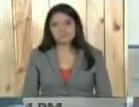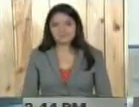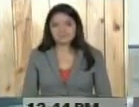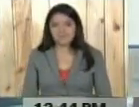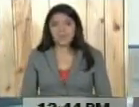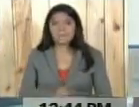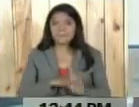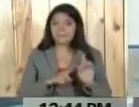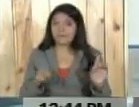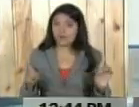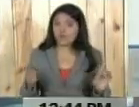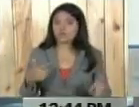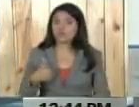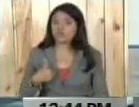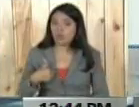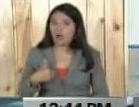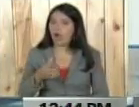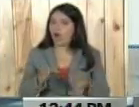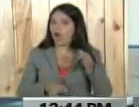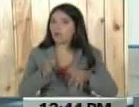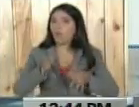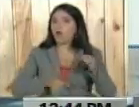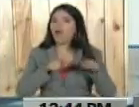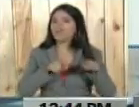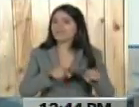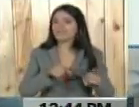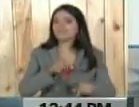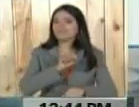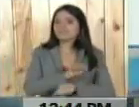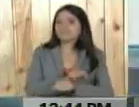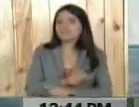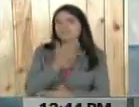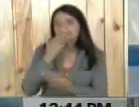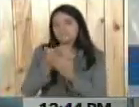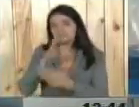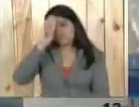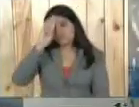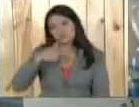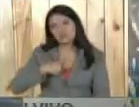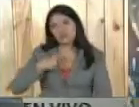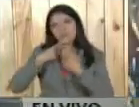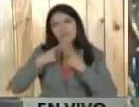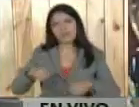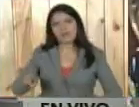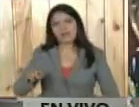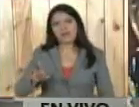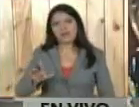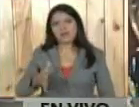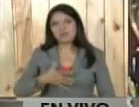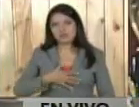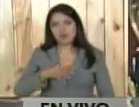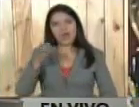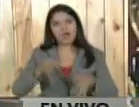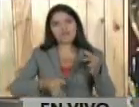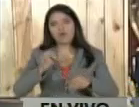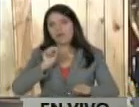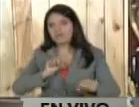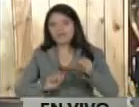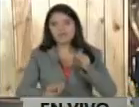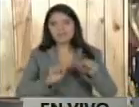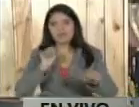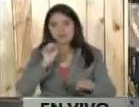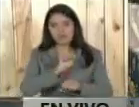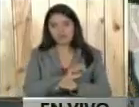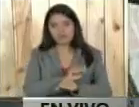Pero yo soy el abogado de José Gregorio Hernández ante el Vaticano. Así me declaro. El abogado defensor de José